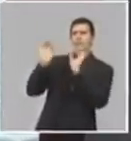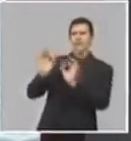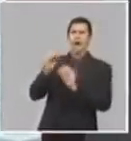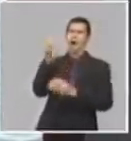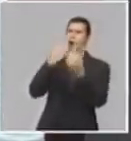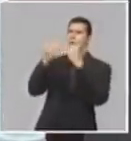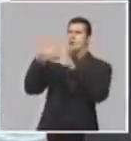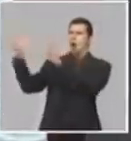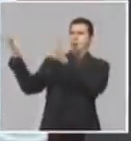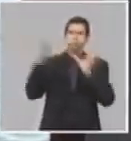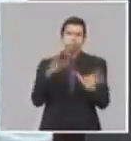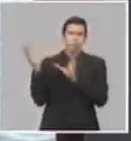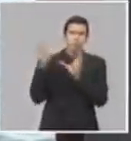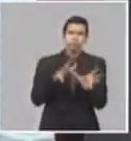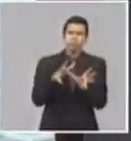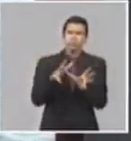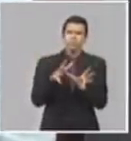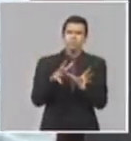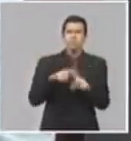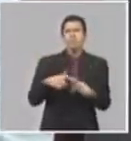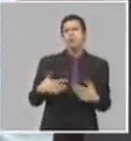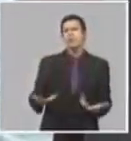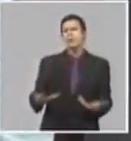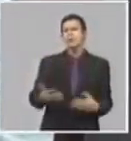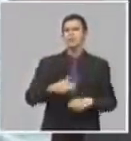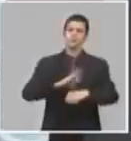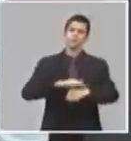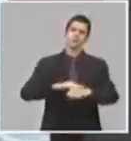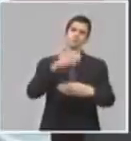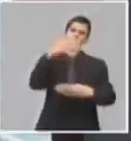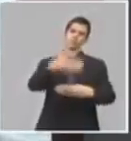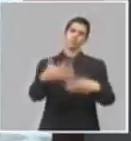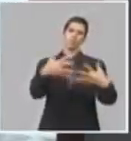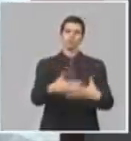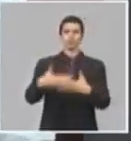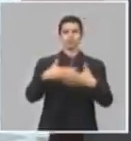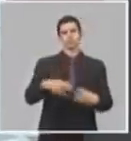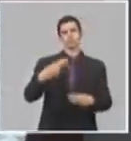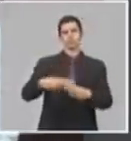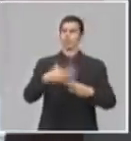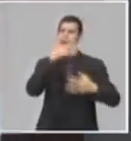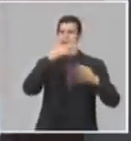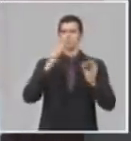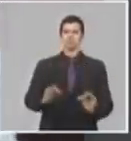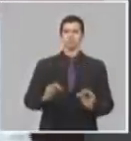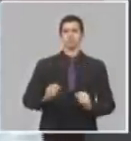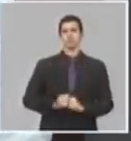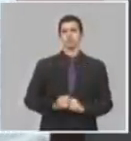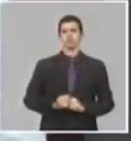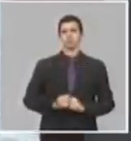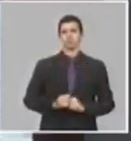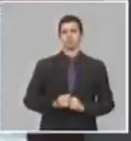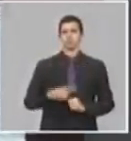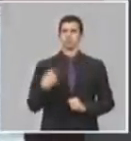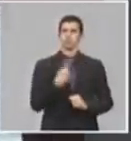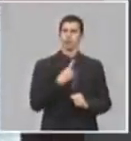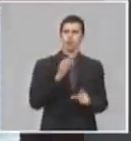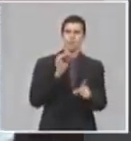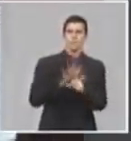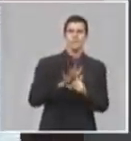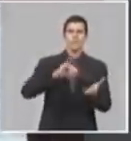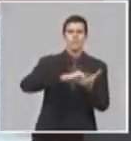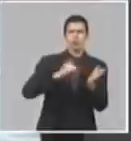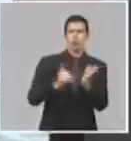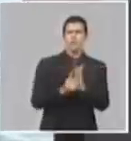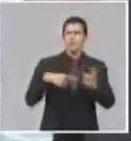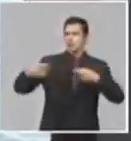Porque no podemos exportar todo lo que queremos, porque cada vez que le exportamos a alguien tratan de cortar esa exportación, porque cada vez que estamos gestionando un crédito